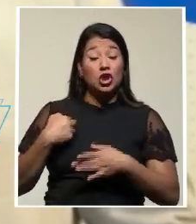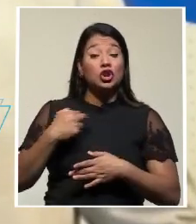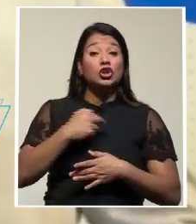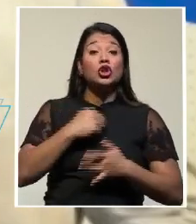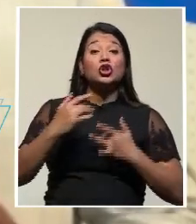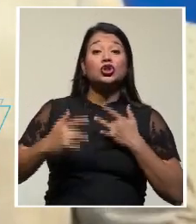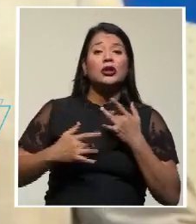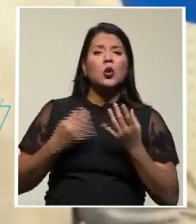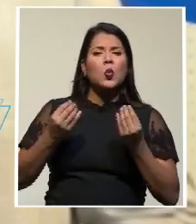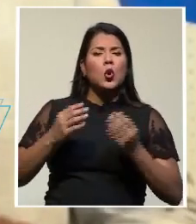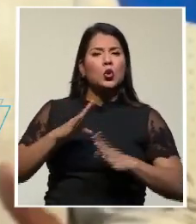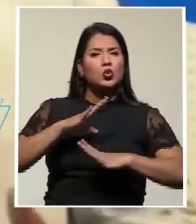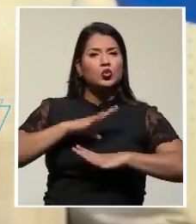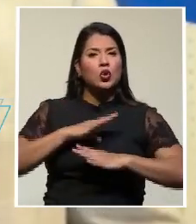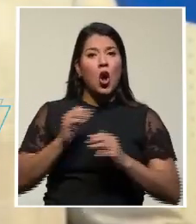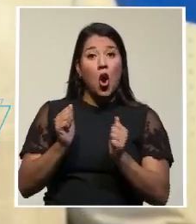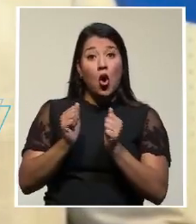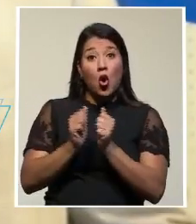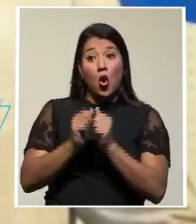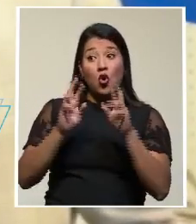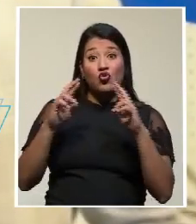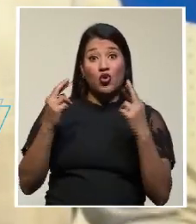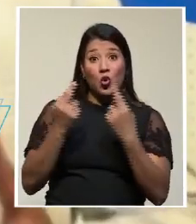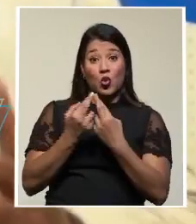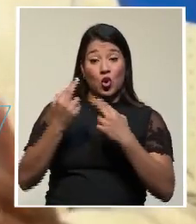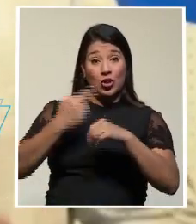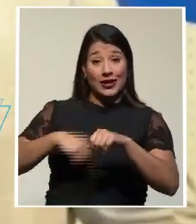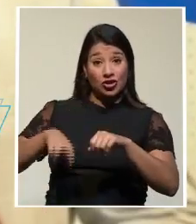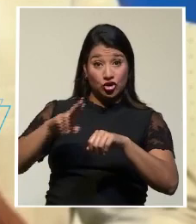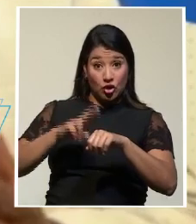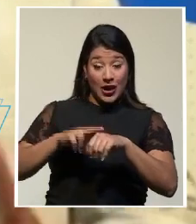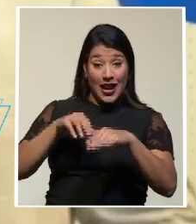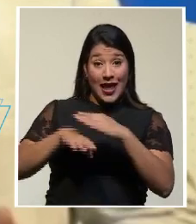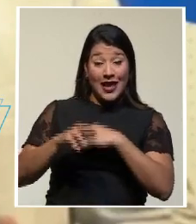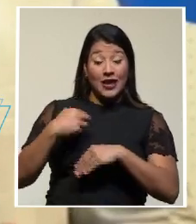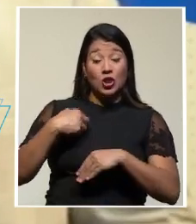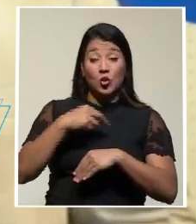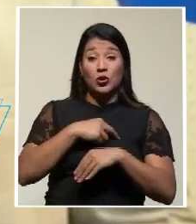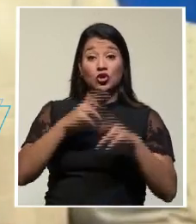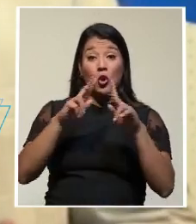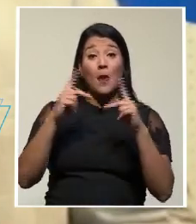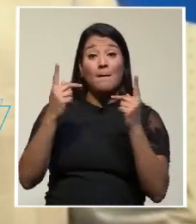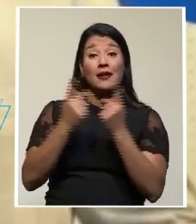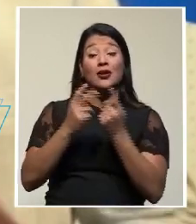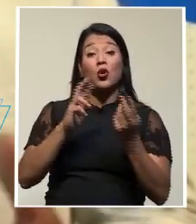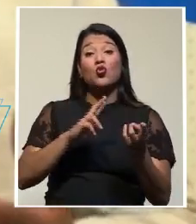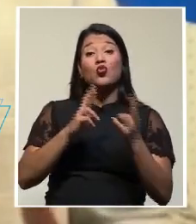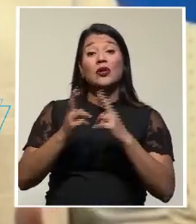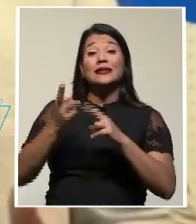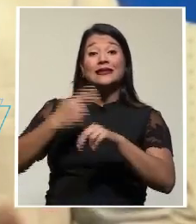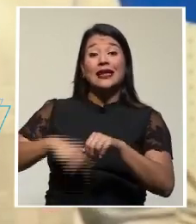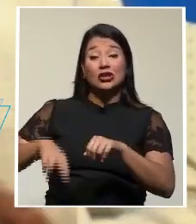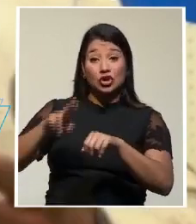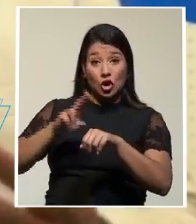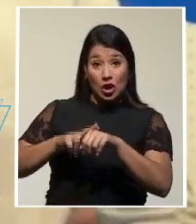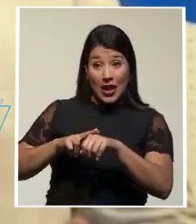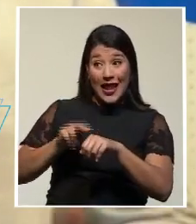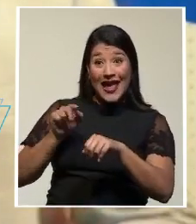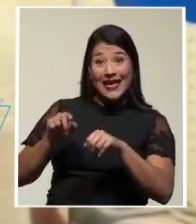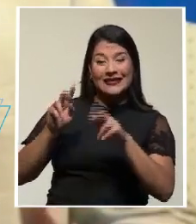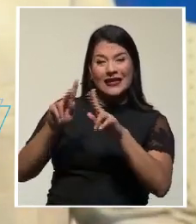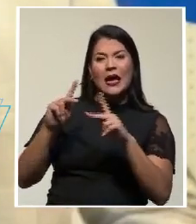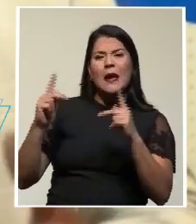complacidos con esta Asamblea Nacional del Partido Restauración Nacional, el partido de